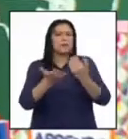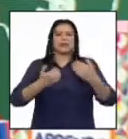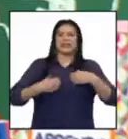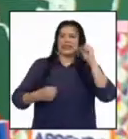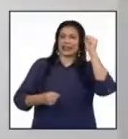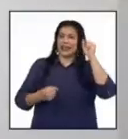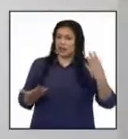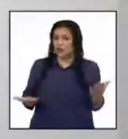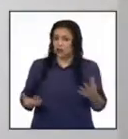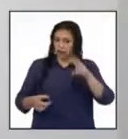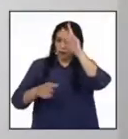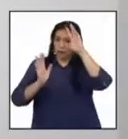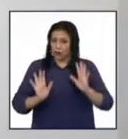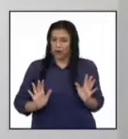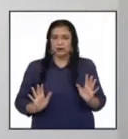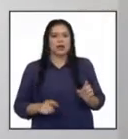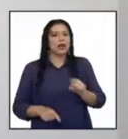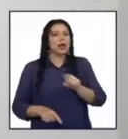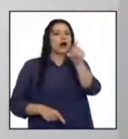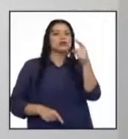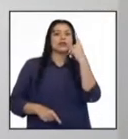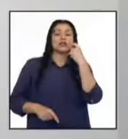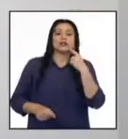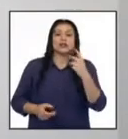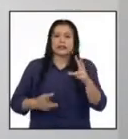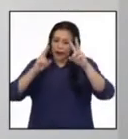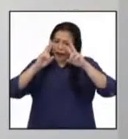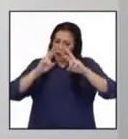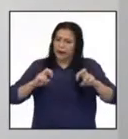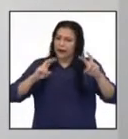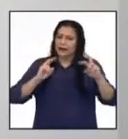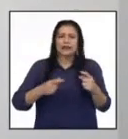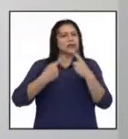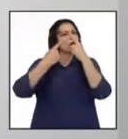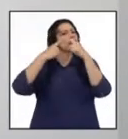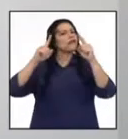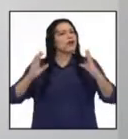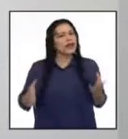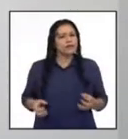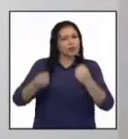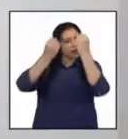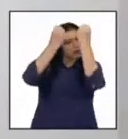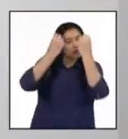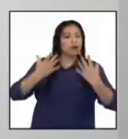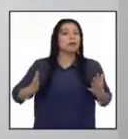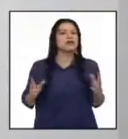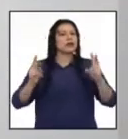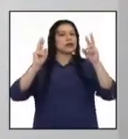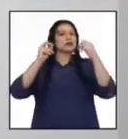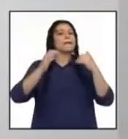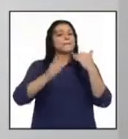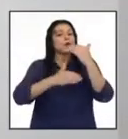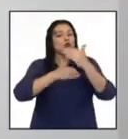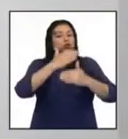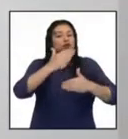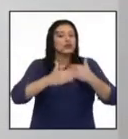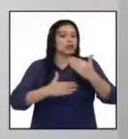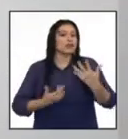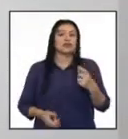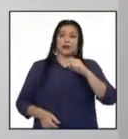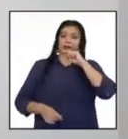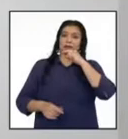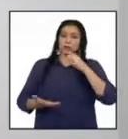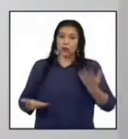derechos ciudadanos. Chicas y chicos están analizando diversas fuentes sobre el proceso por el cual